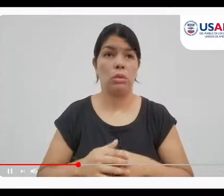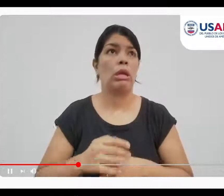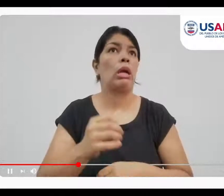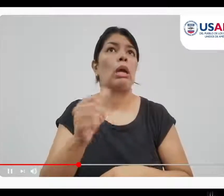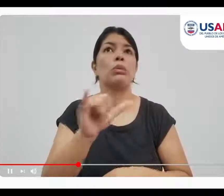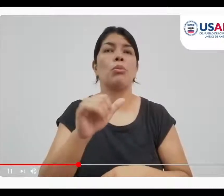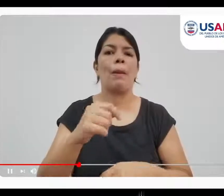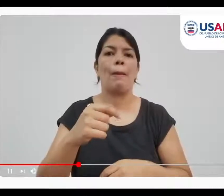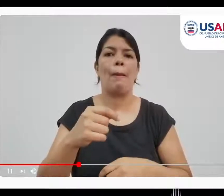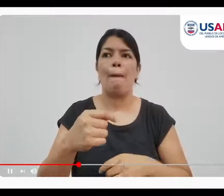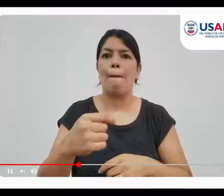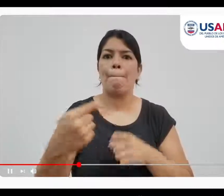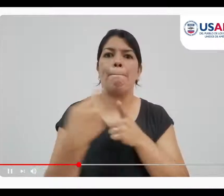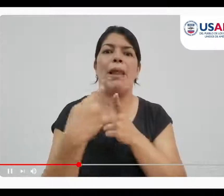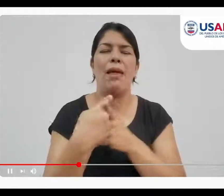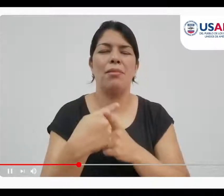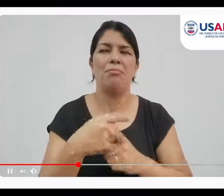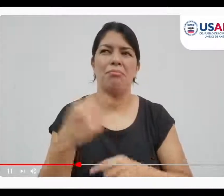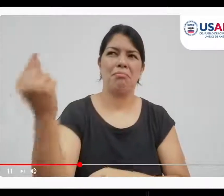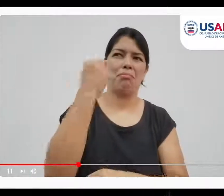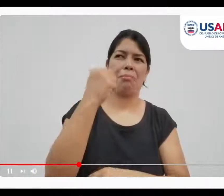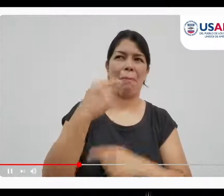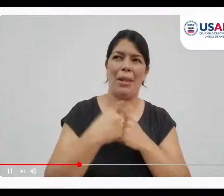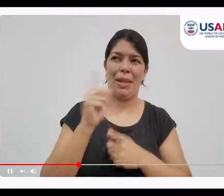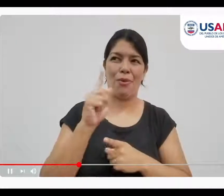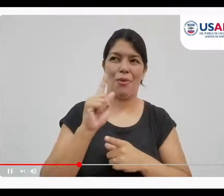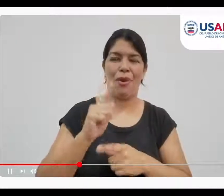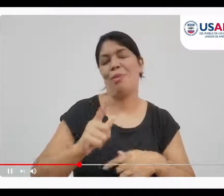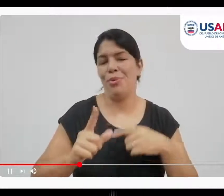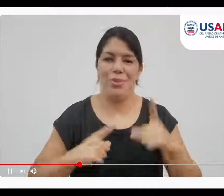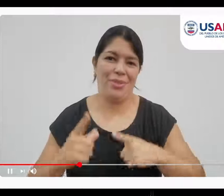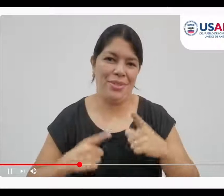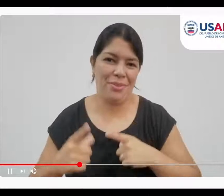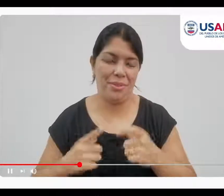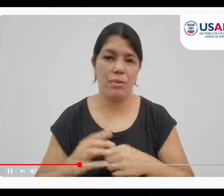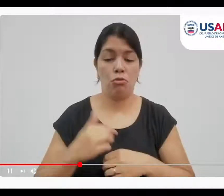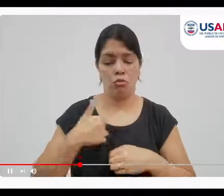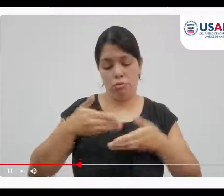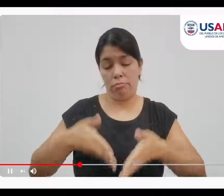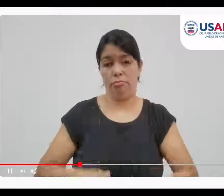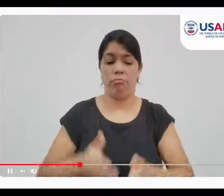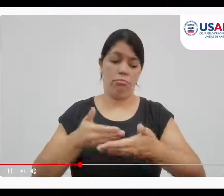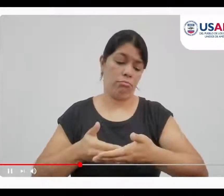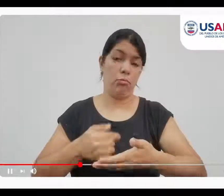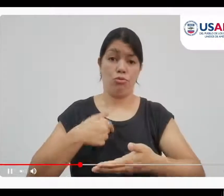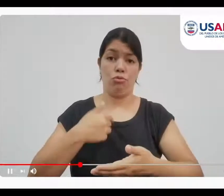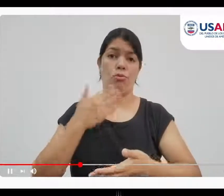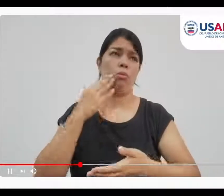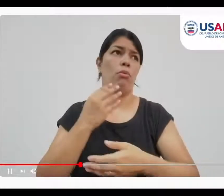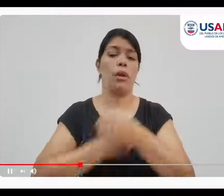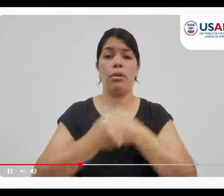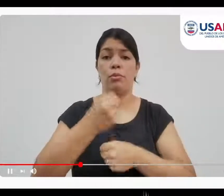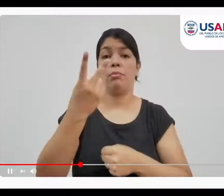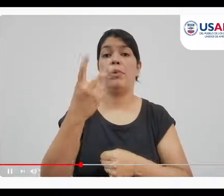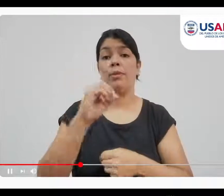Todo el mundo, no, es una lucha. Bueno, es una lucha que estoy llevando, he traído desde que tuve a mí a los 20 años y ¿Qué me motivó a estar